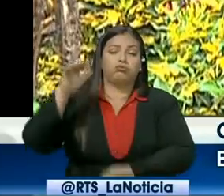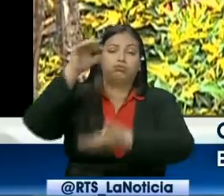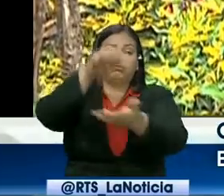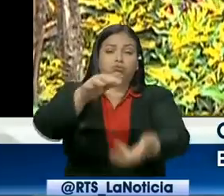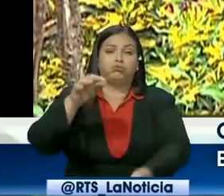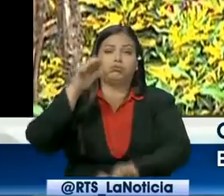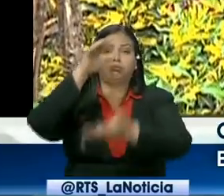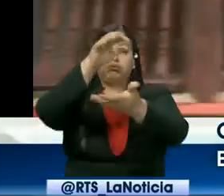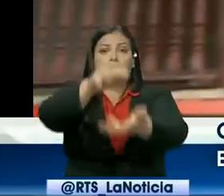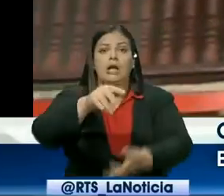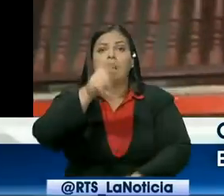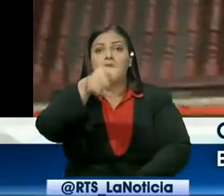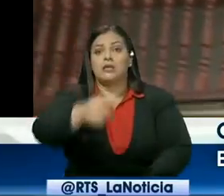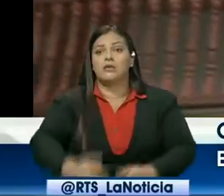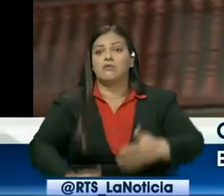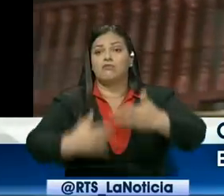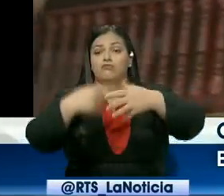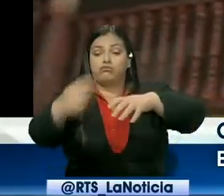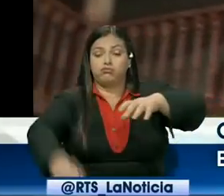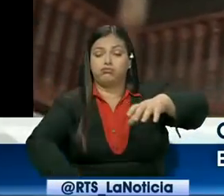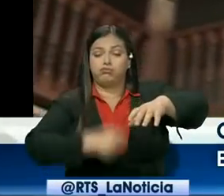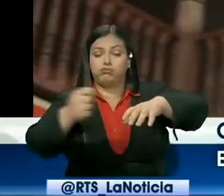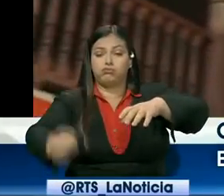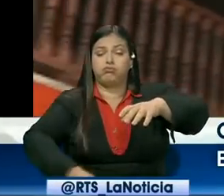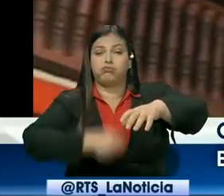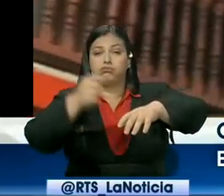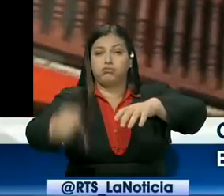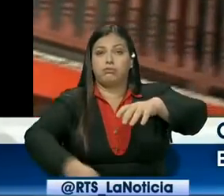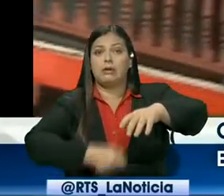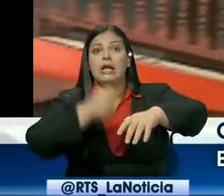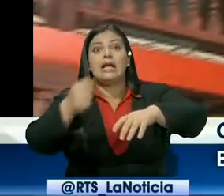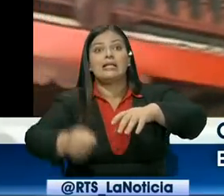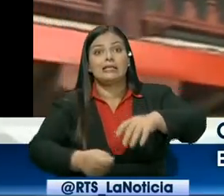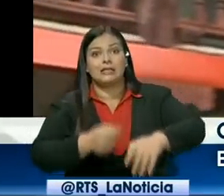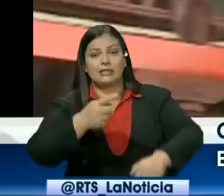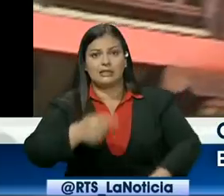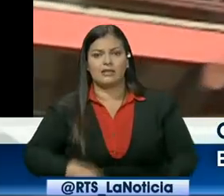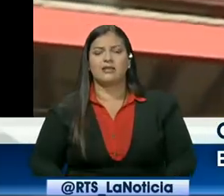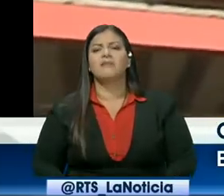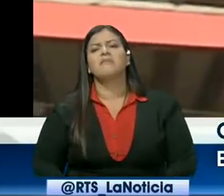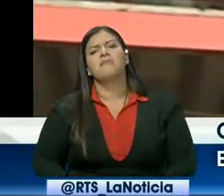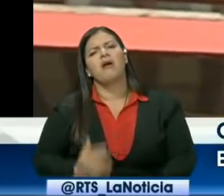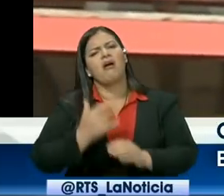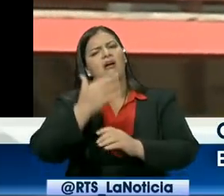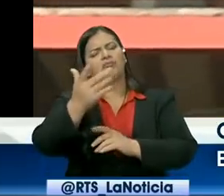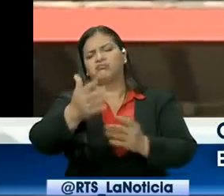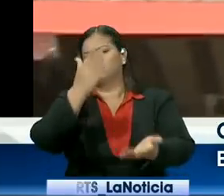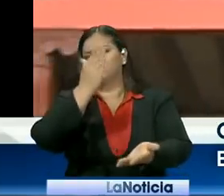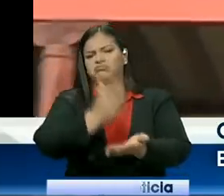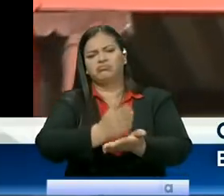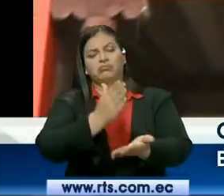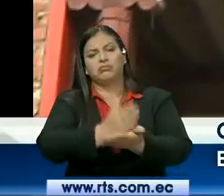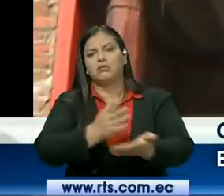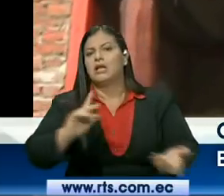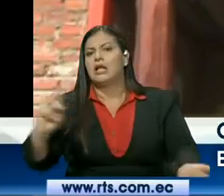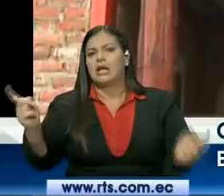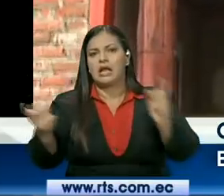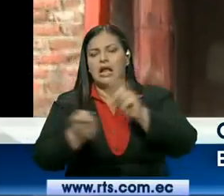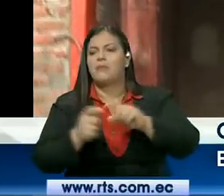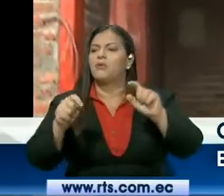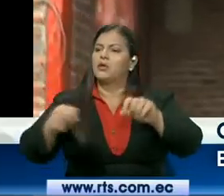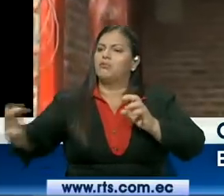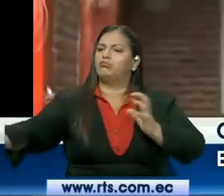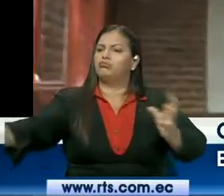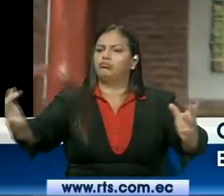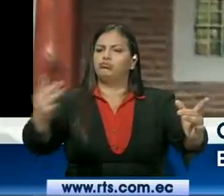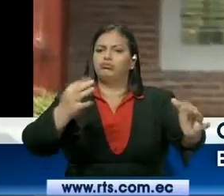residencia municipal, además de realizarse festivales folclóricos y otros actos, siempre para el